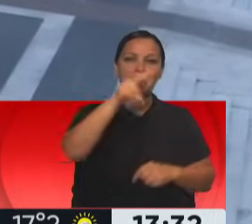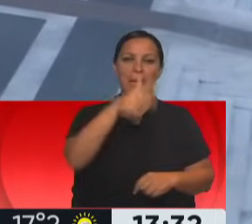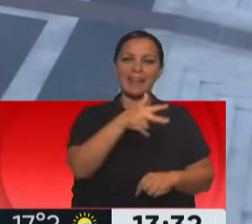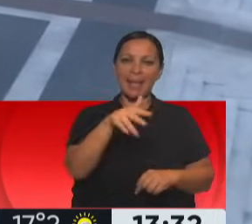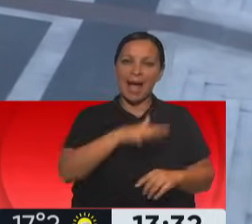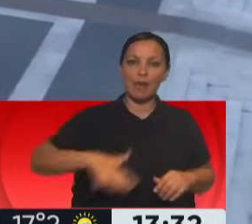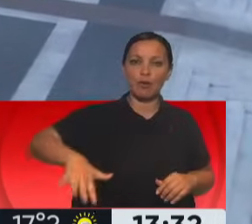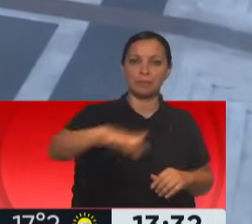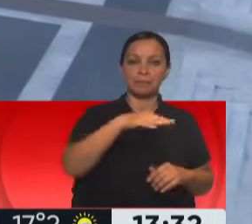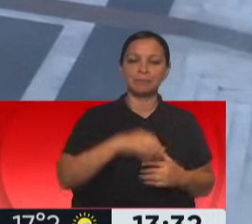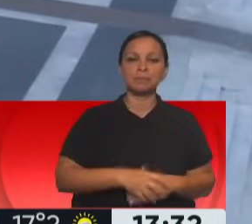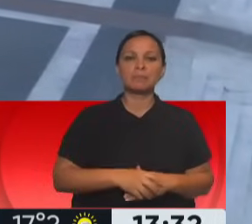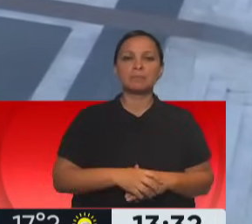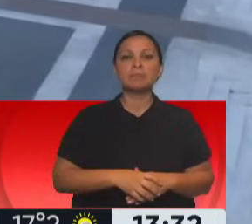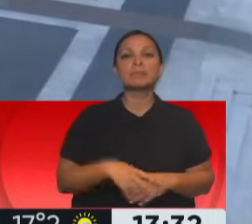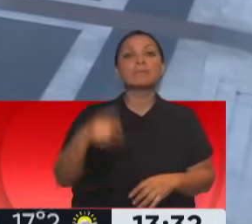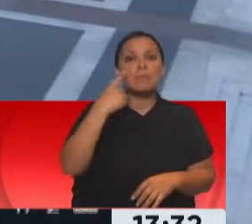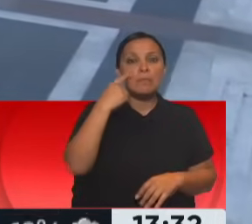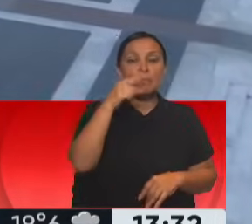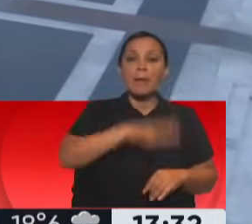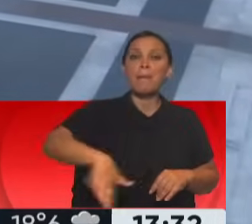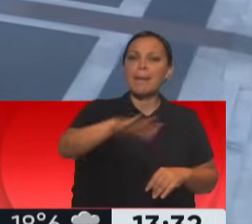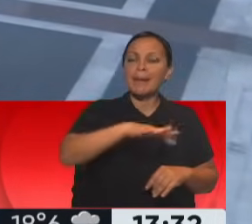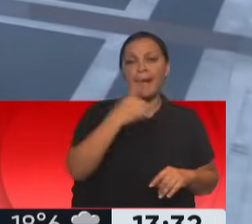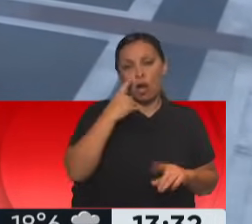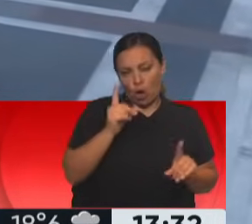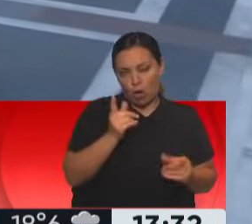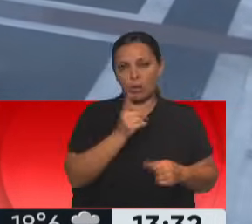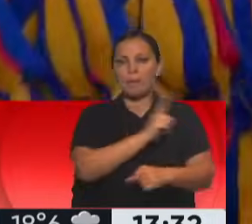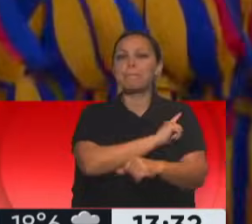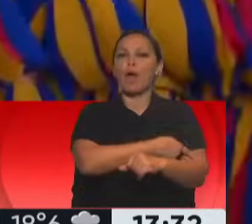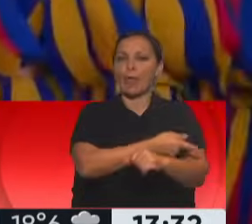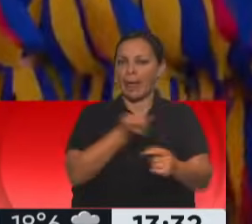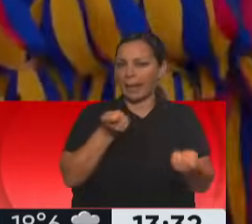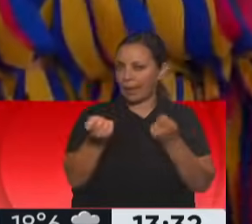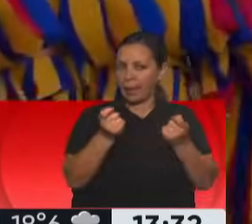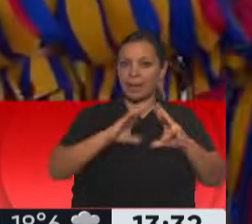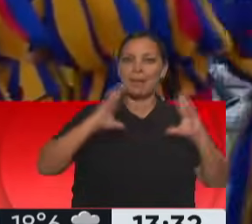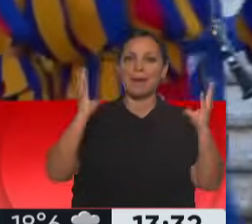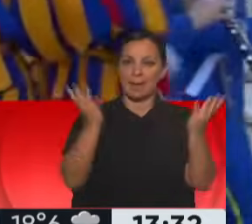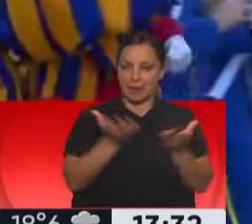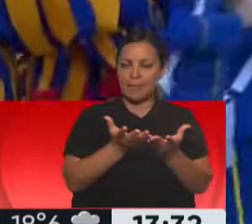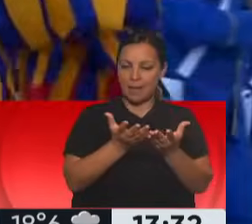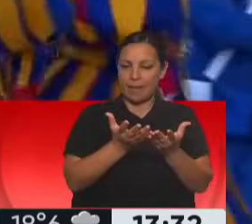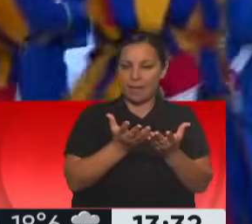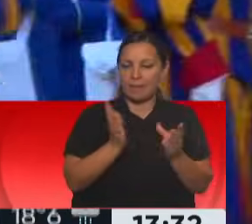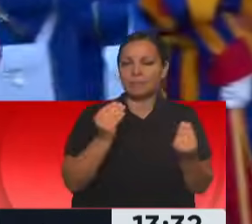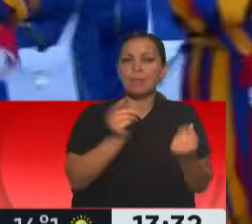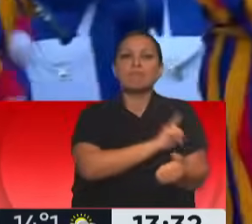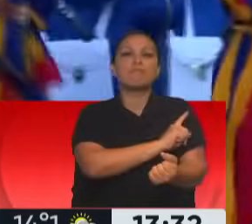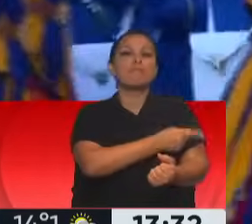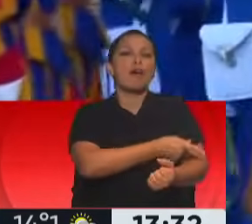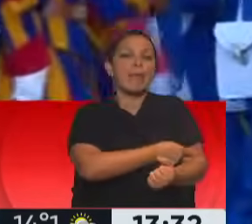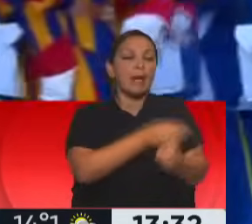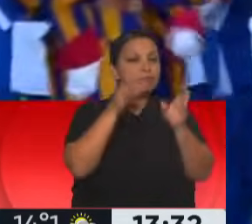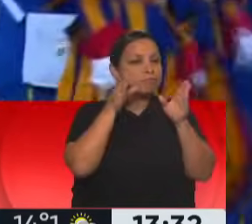No hay que engañarse, el Vaticano es un eje de poder de los más importantes del planeta, porque tiene poder no solamente